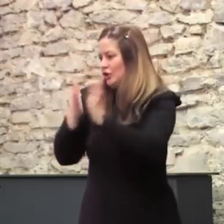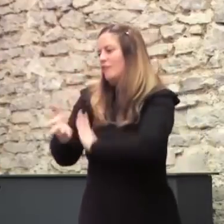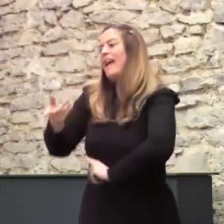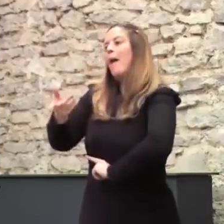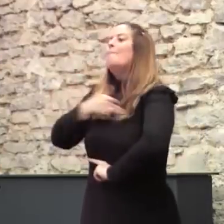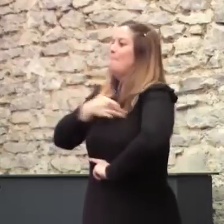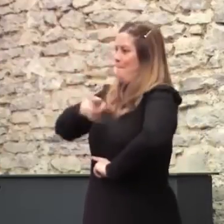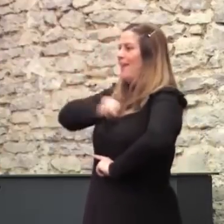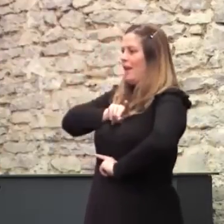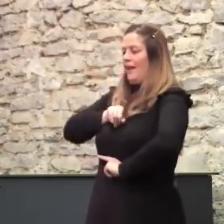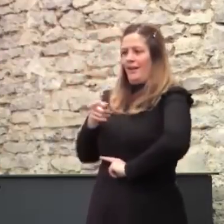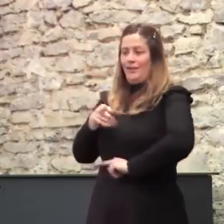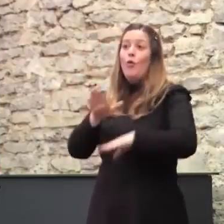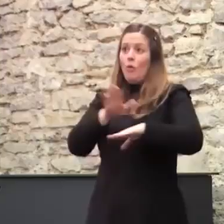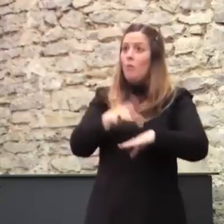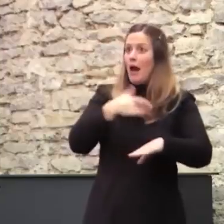el romanticismo